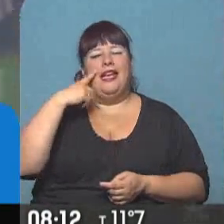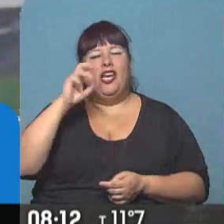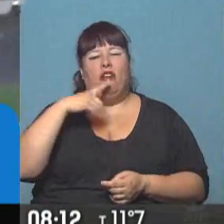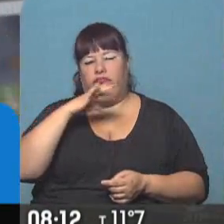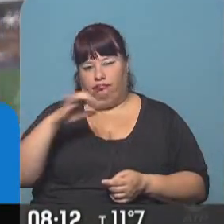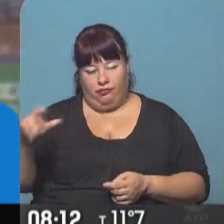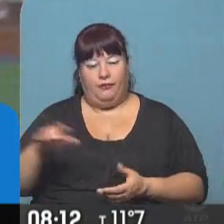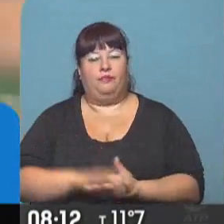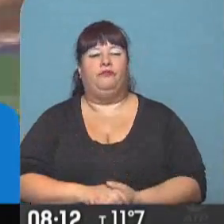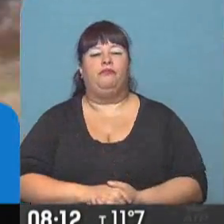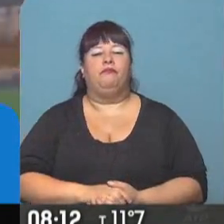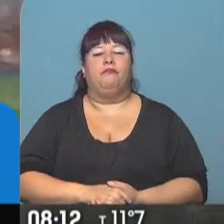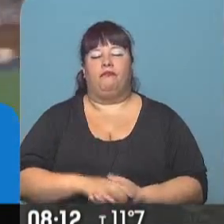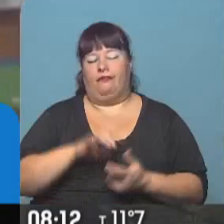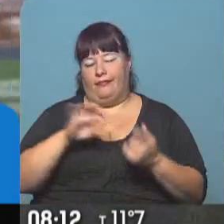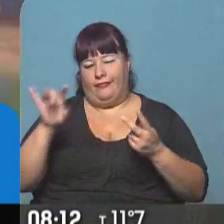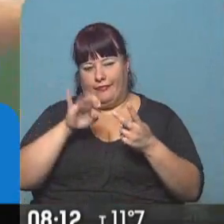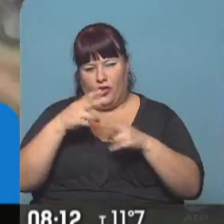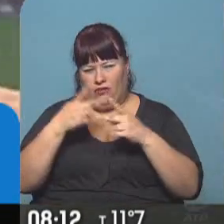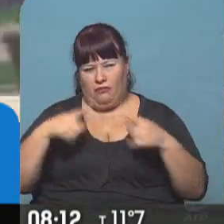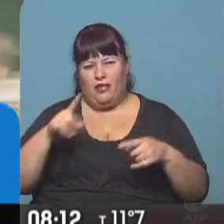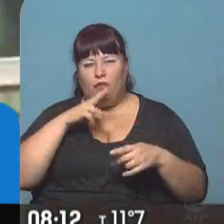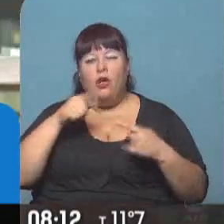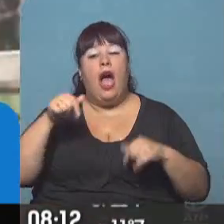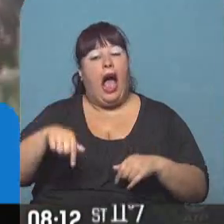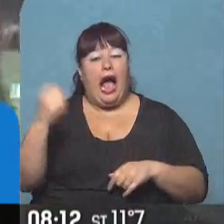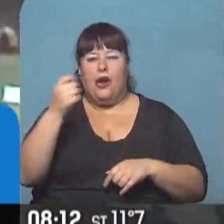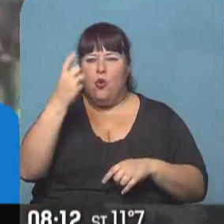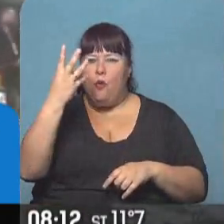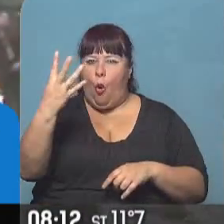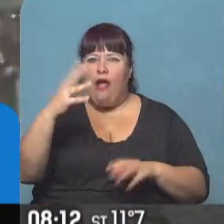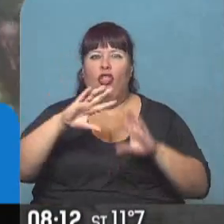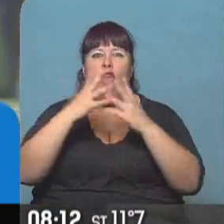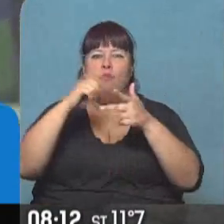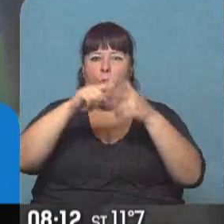Basilashvili, Andrei Rublev, y ahora fue por el número 4